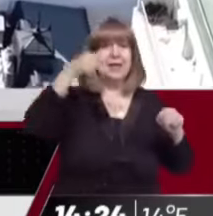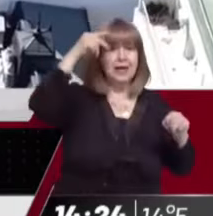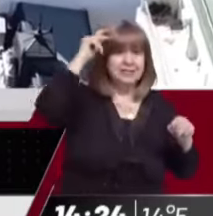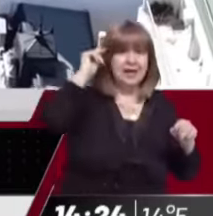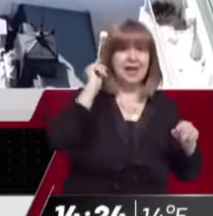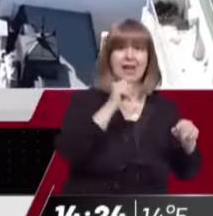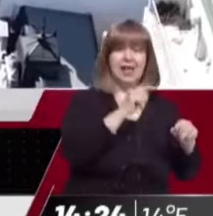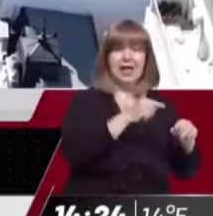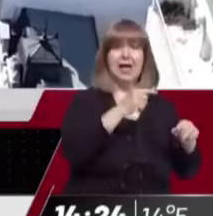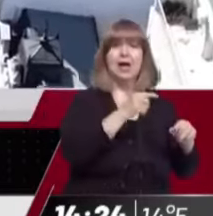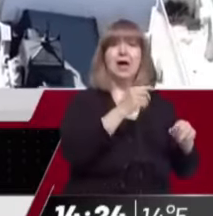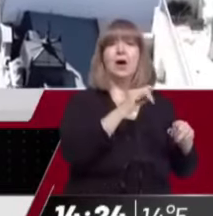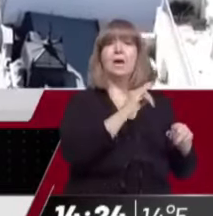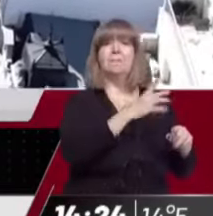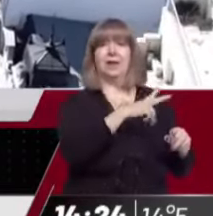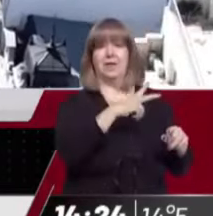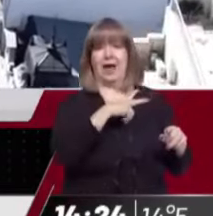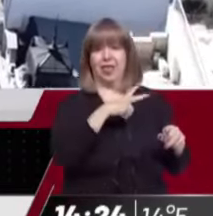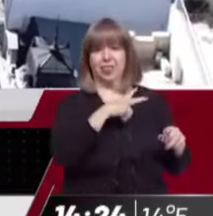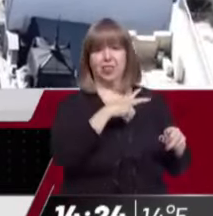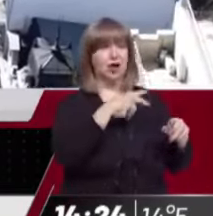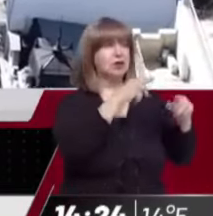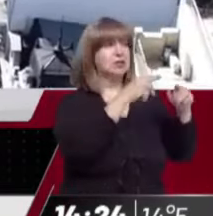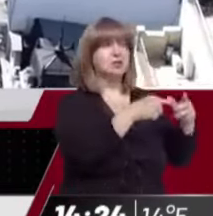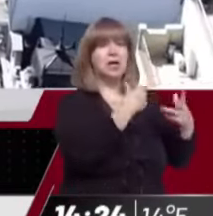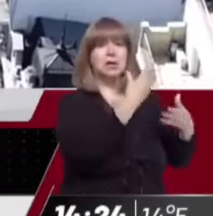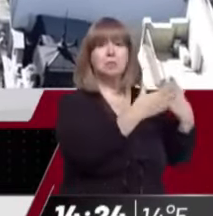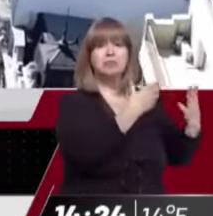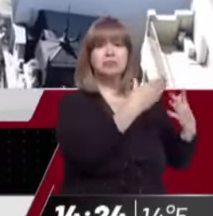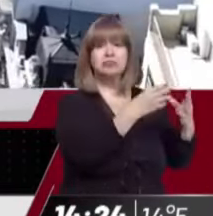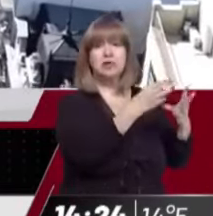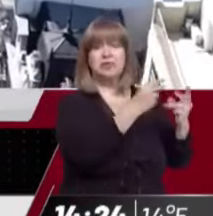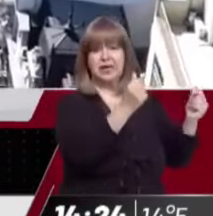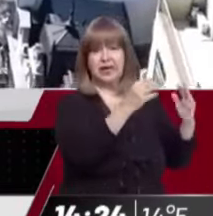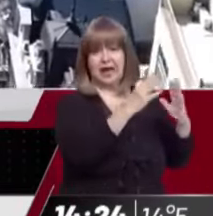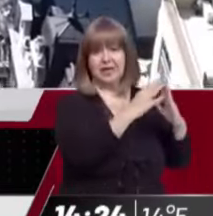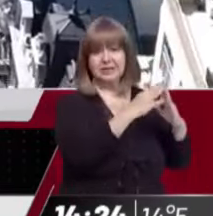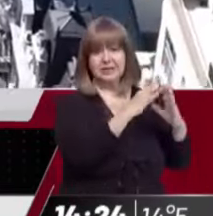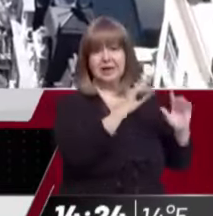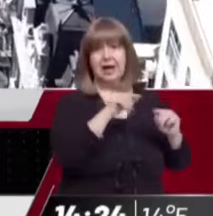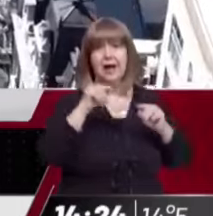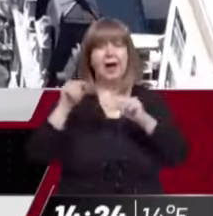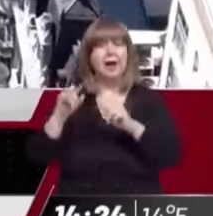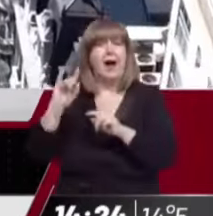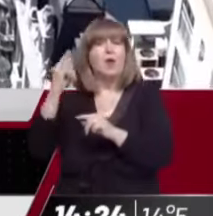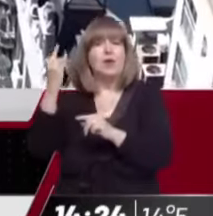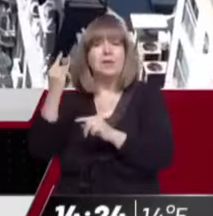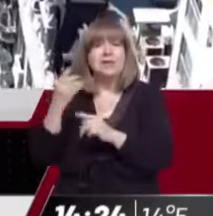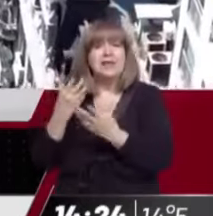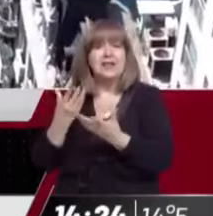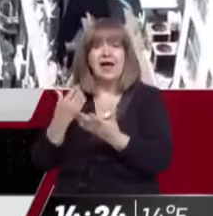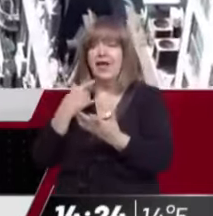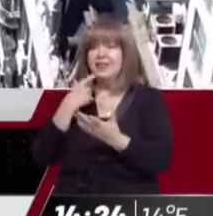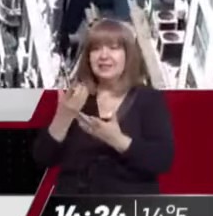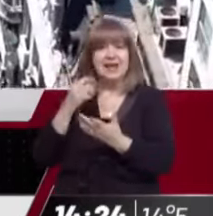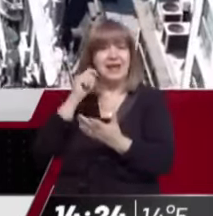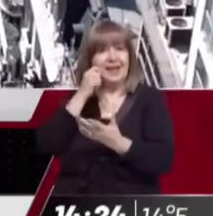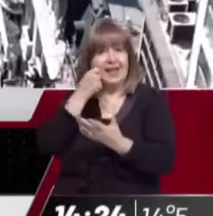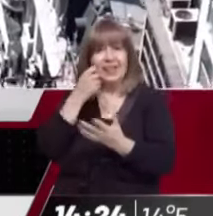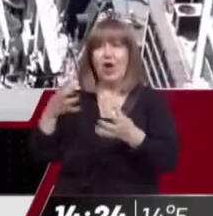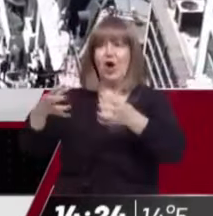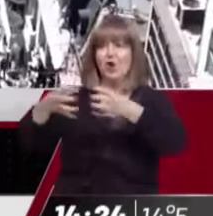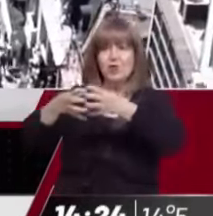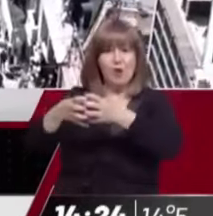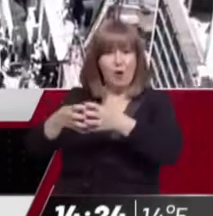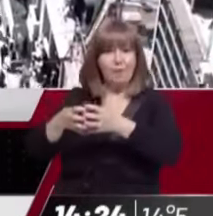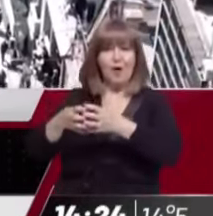va a su casa, listo, se despreocupa. Aquí uno vive la universidad, de cierta manera. Uno se involucra en agrupaciones políticas, no